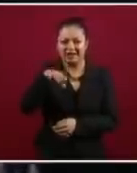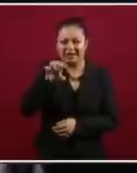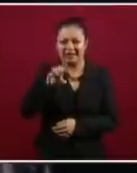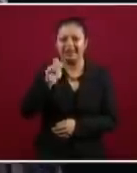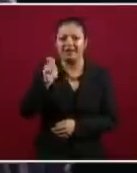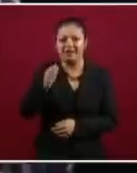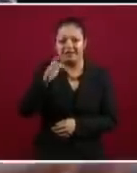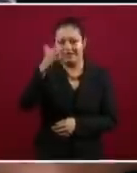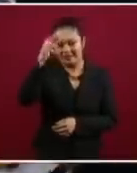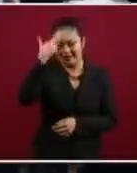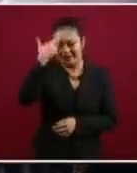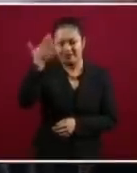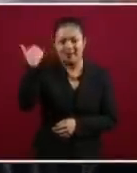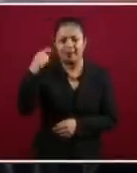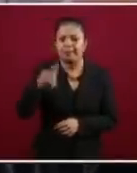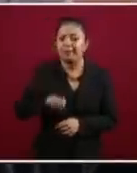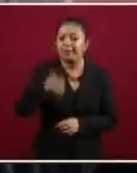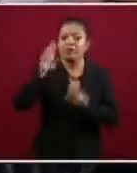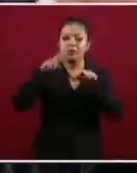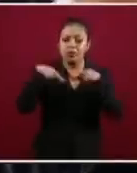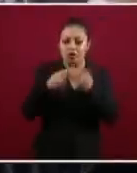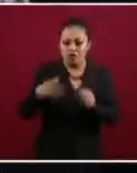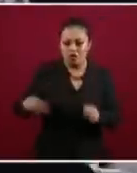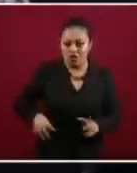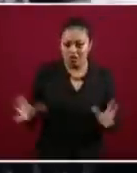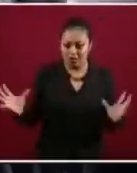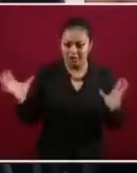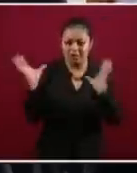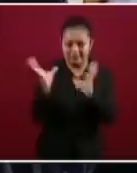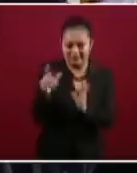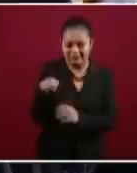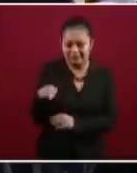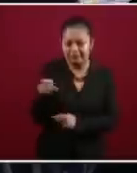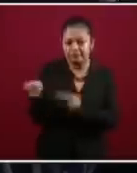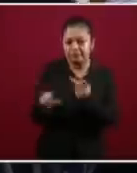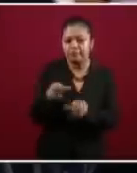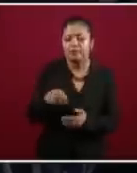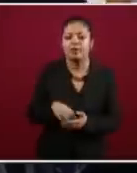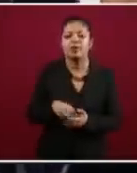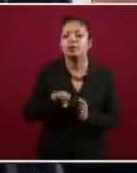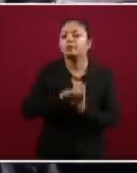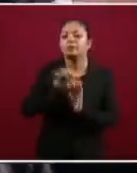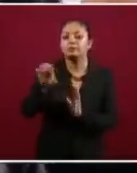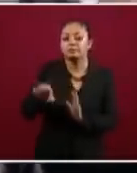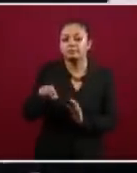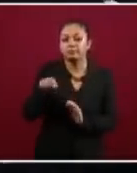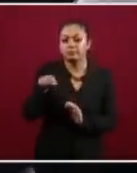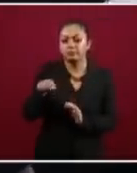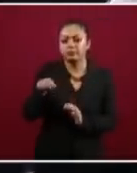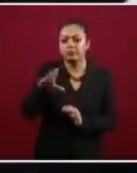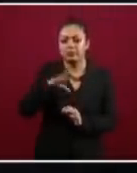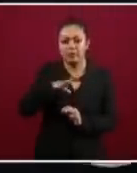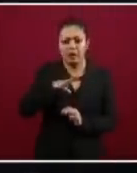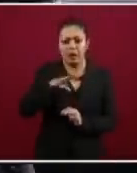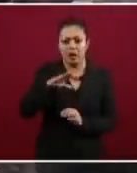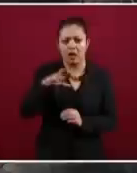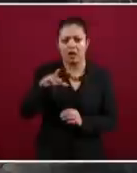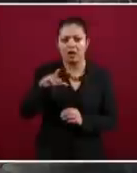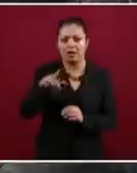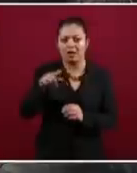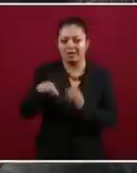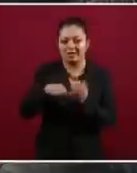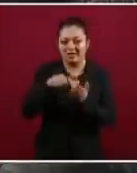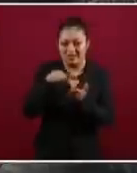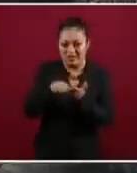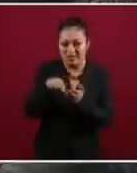con los gobernadores, el asunto de carga, ¿hay alguna conexión con algún puerto de altura para